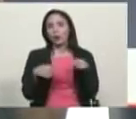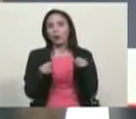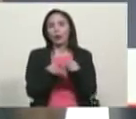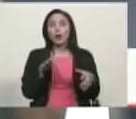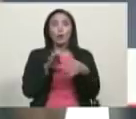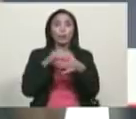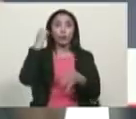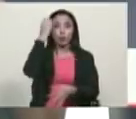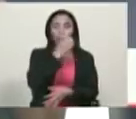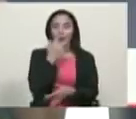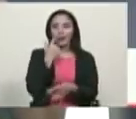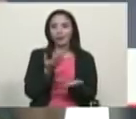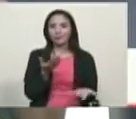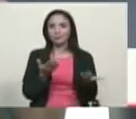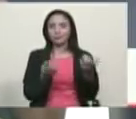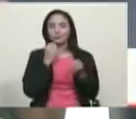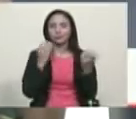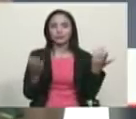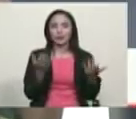Europea.